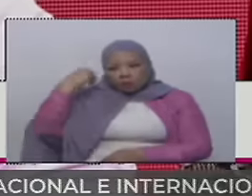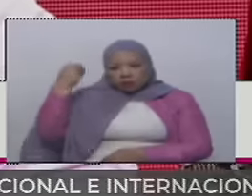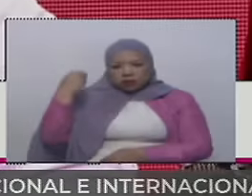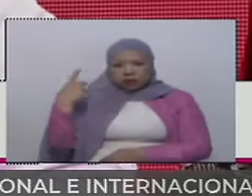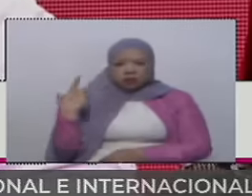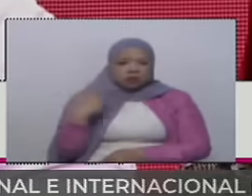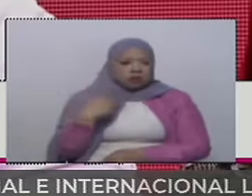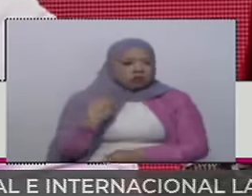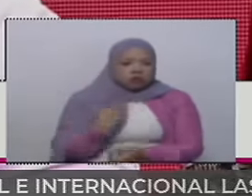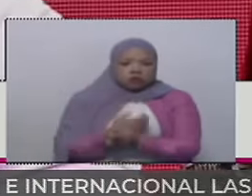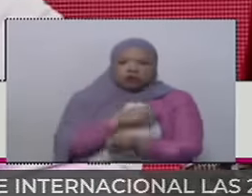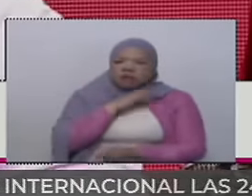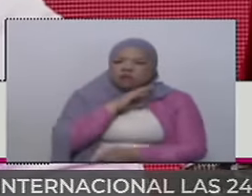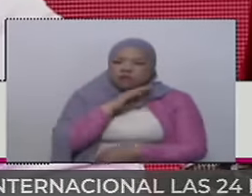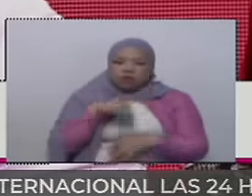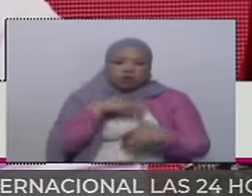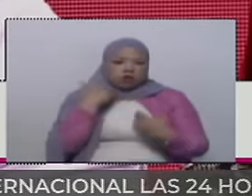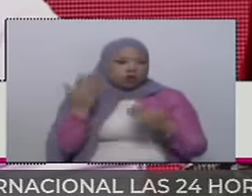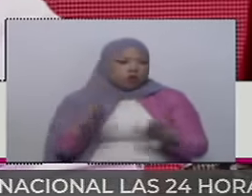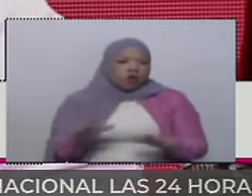me va a tumbar.